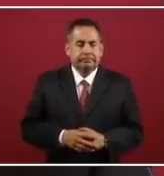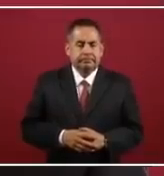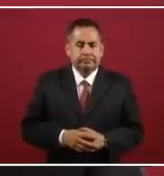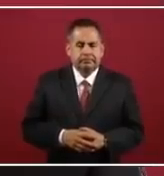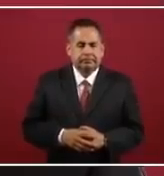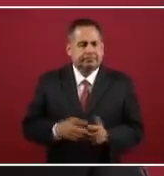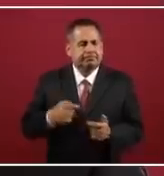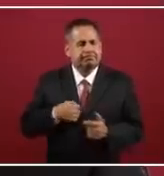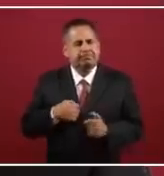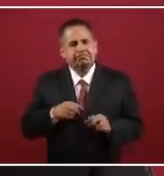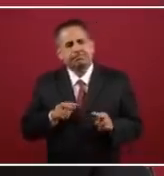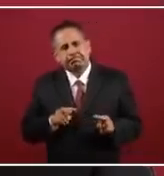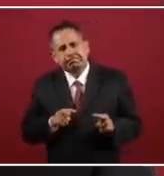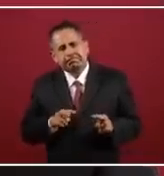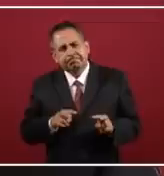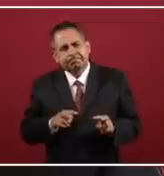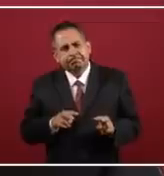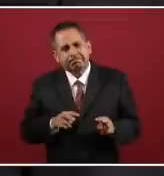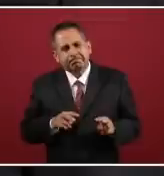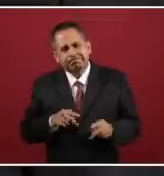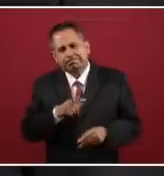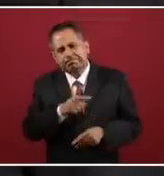Pues yo